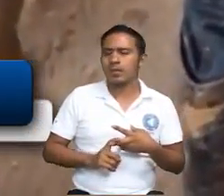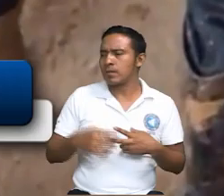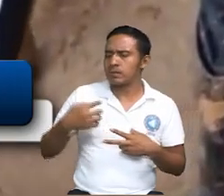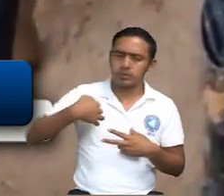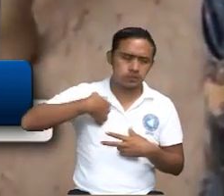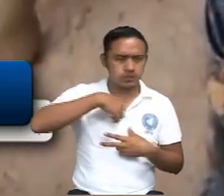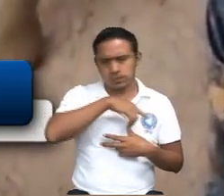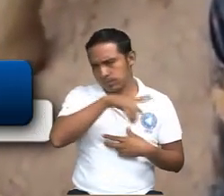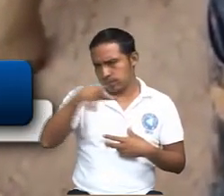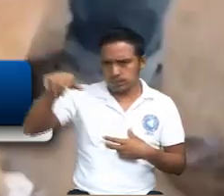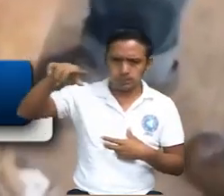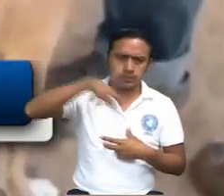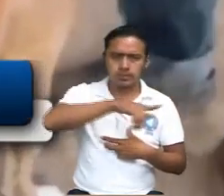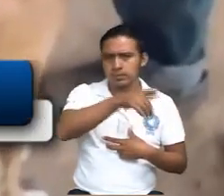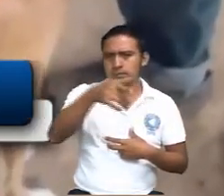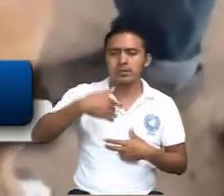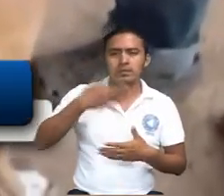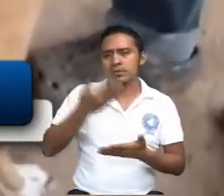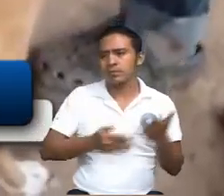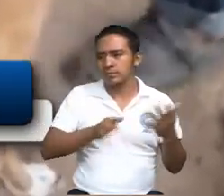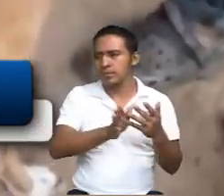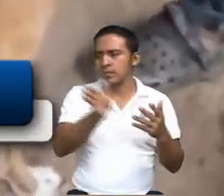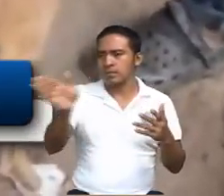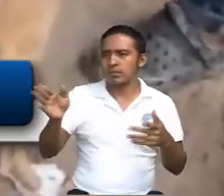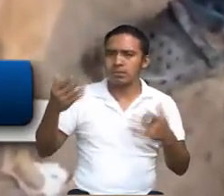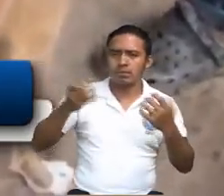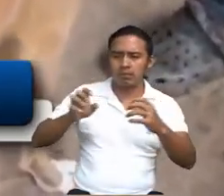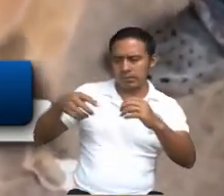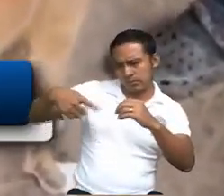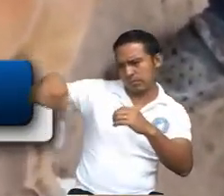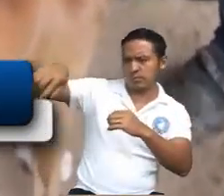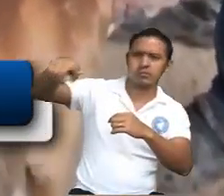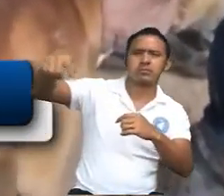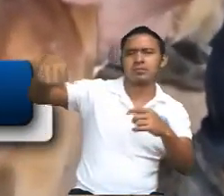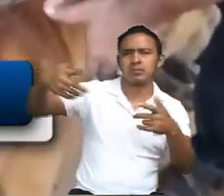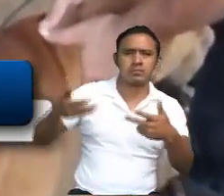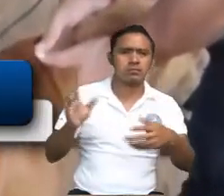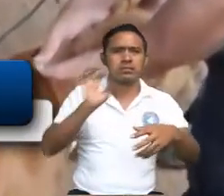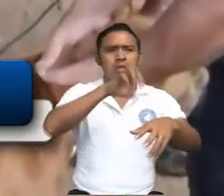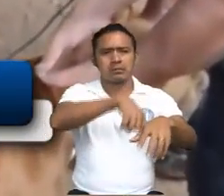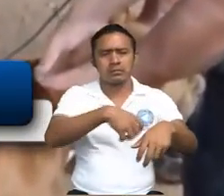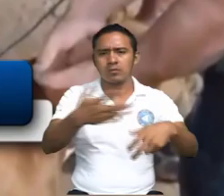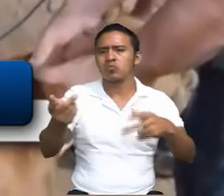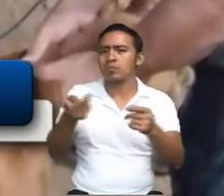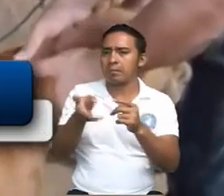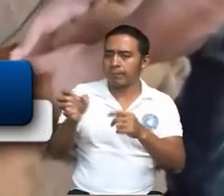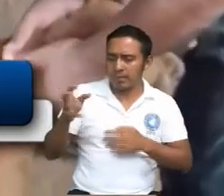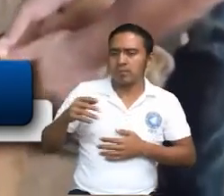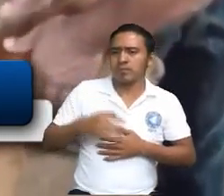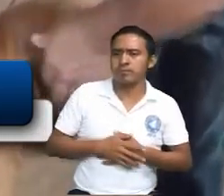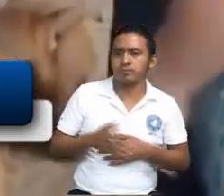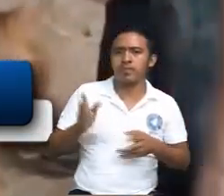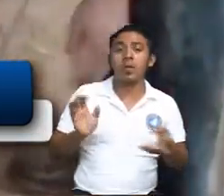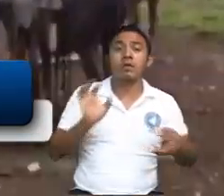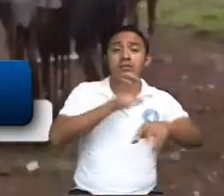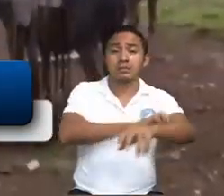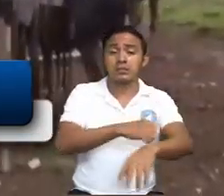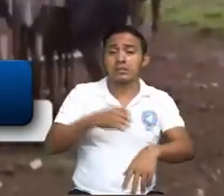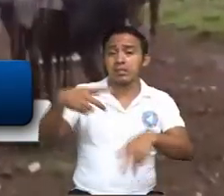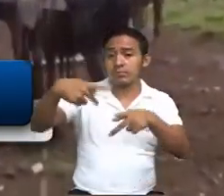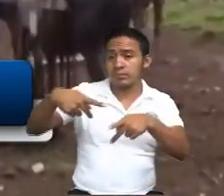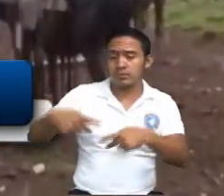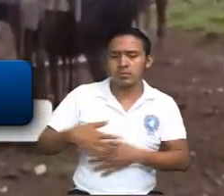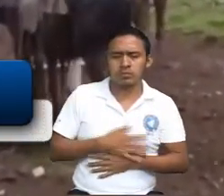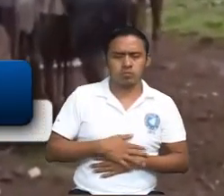desorientación. El animalito puede irse a la calle y caminar desorientado, ataca a otros animales o ataca a personas,